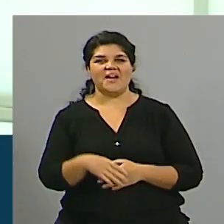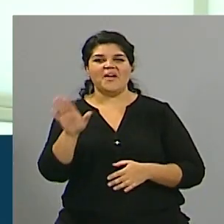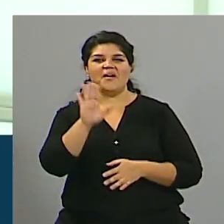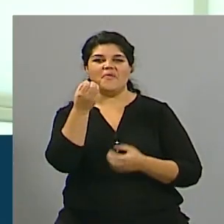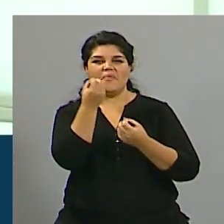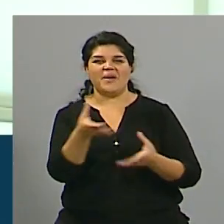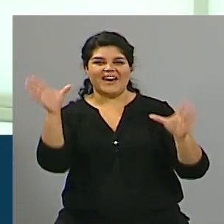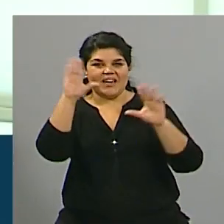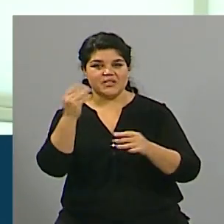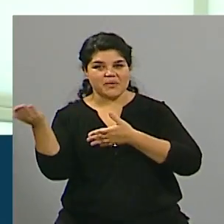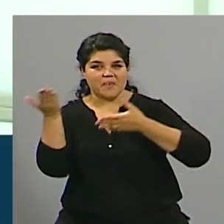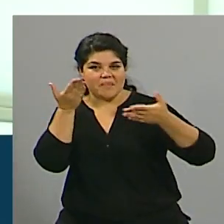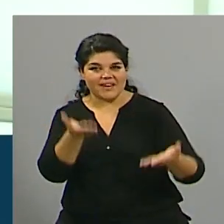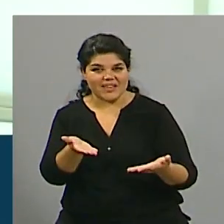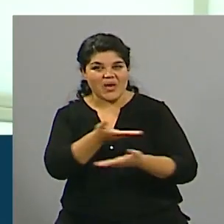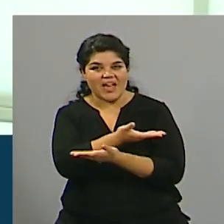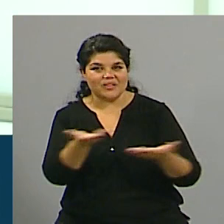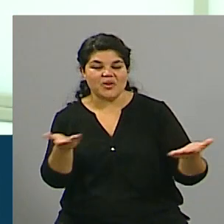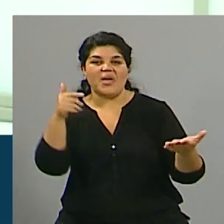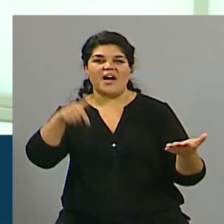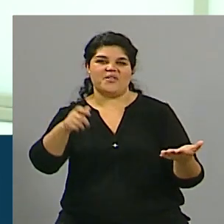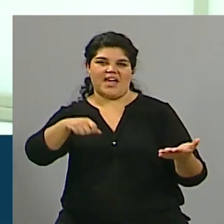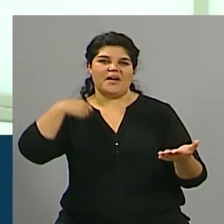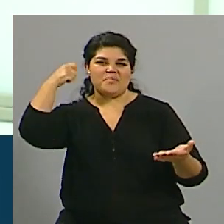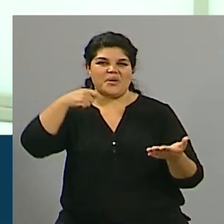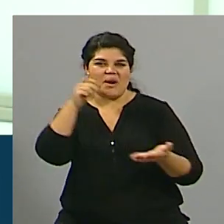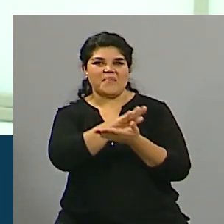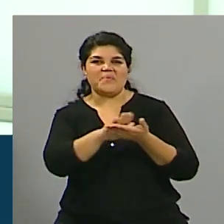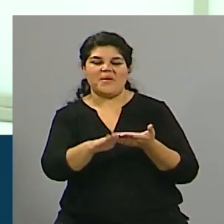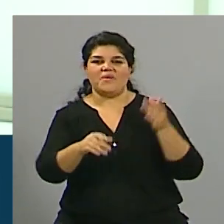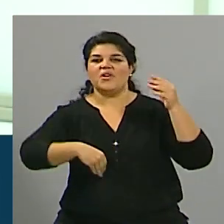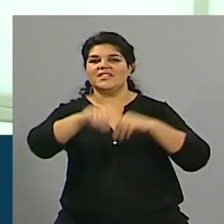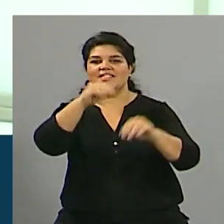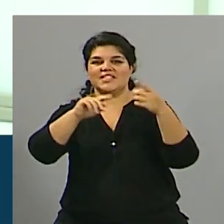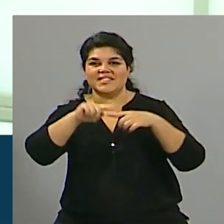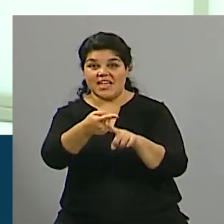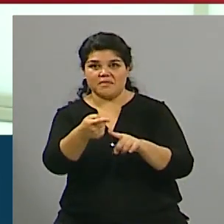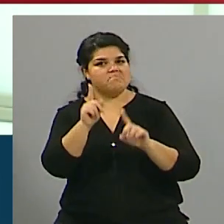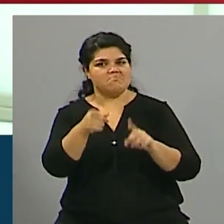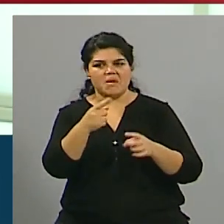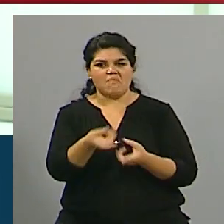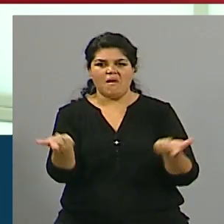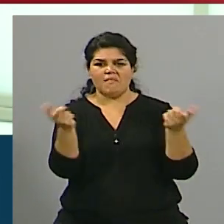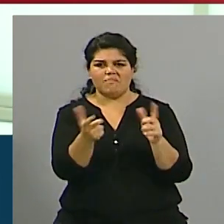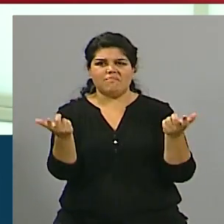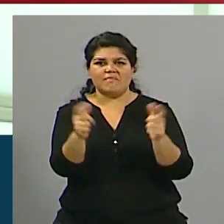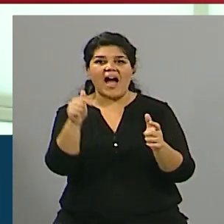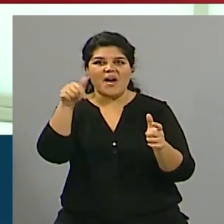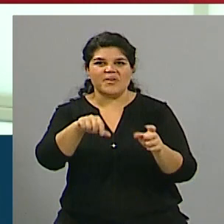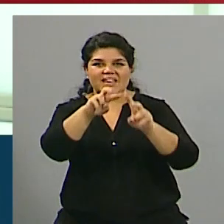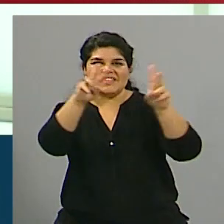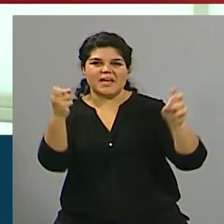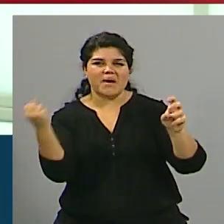¿Qué tal? Muy buenas noches. Bienvenidas, bienvenidos a esta nueva edición de Chat Político. Como cada jornada que nos reencontramos, estamos aquí para ocuparnos de los